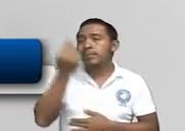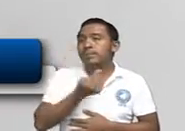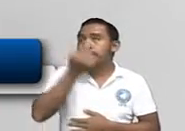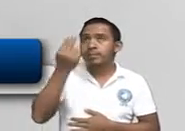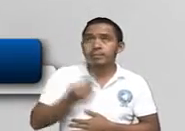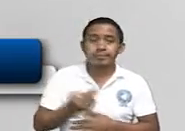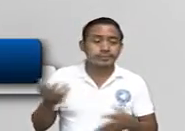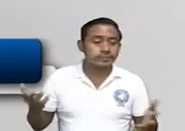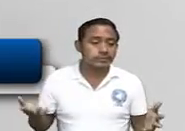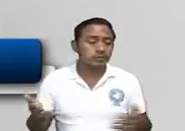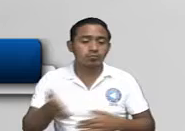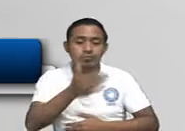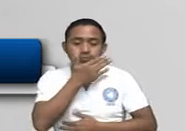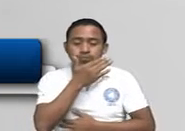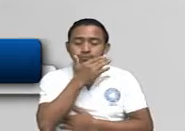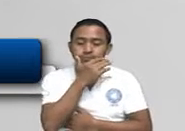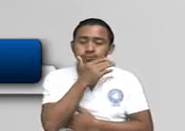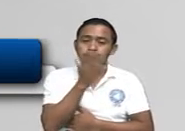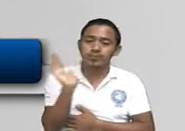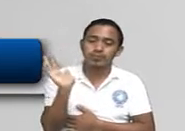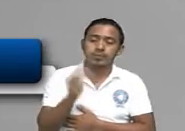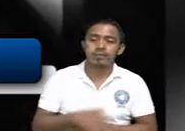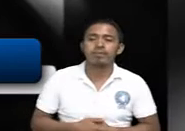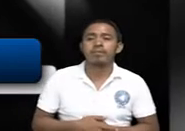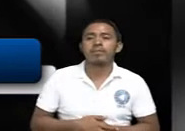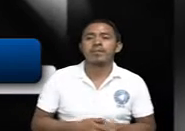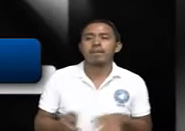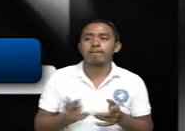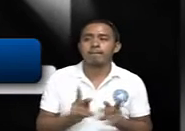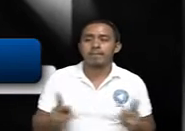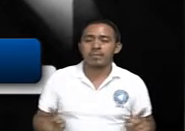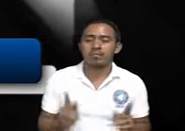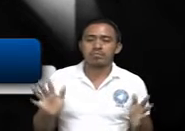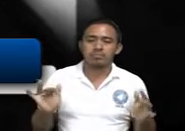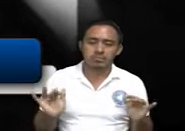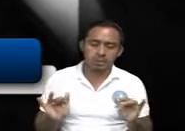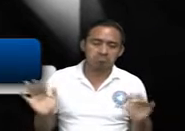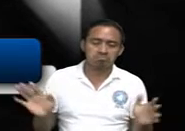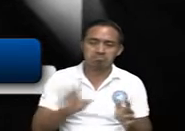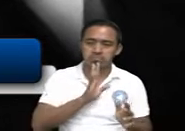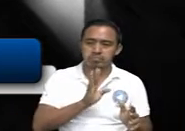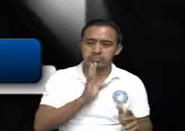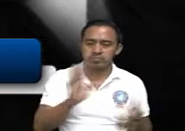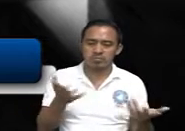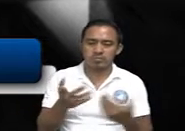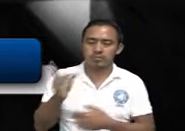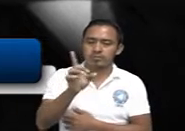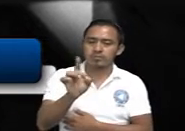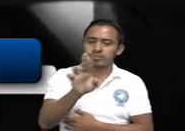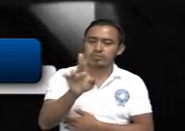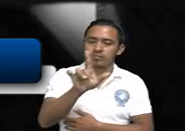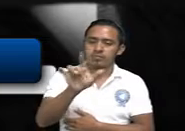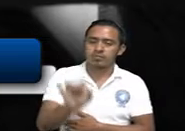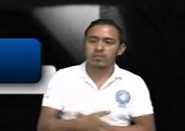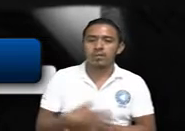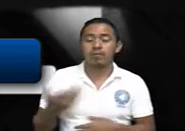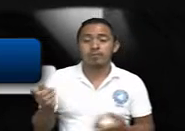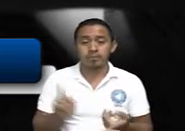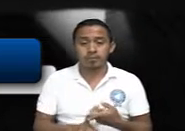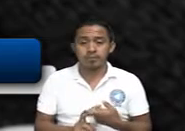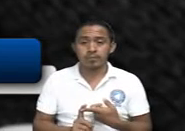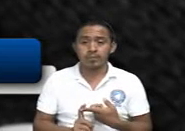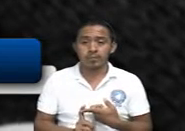no tenés respuesta. Pero cuando ya hablamos del duelo, pues efectivamente es un factor de riesgo, tanto en una